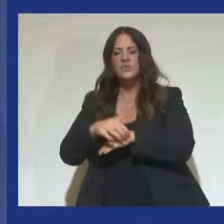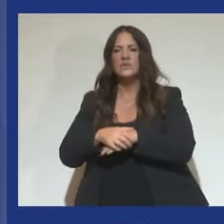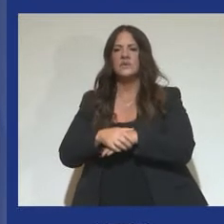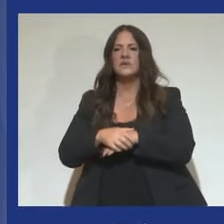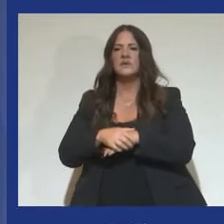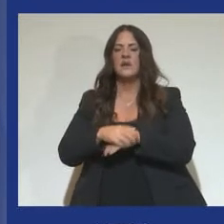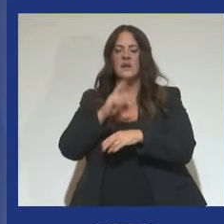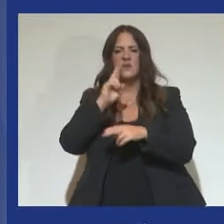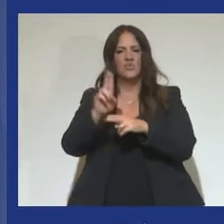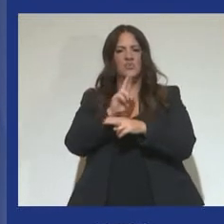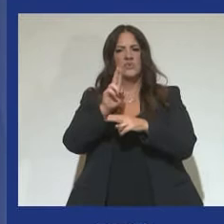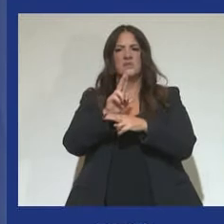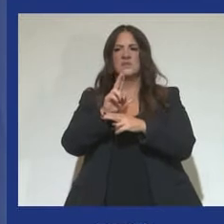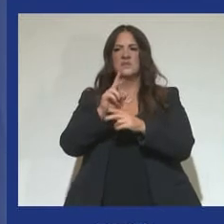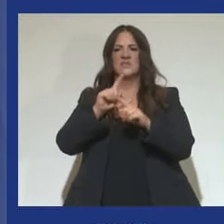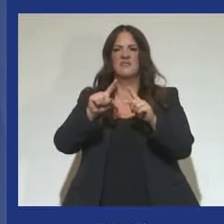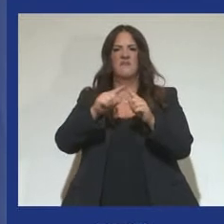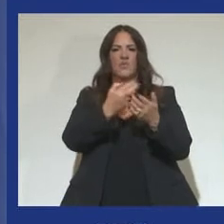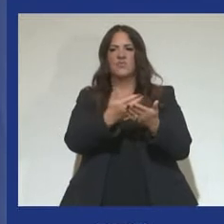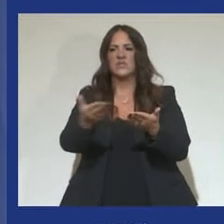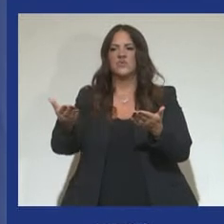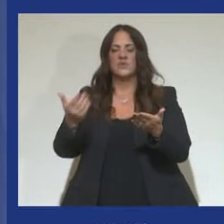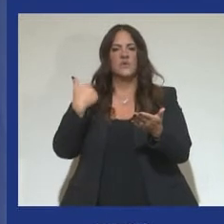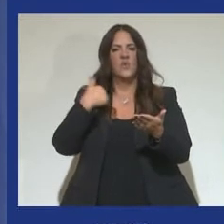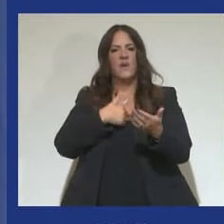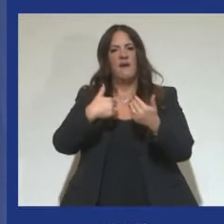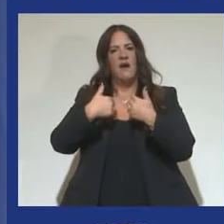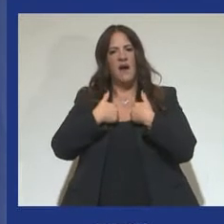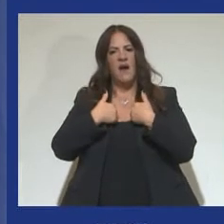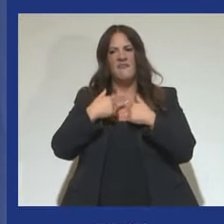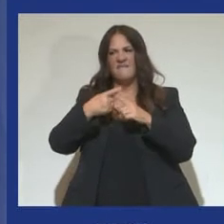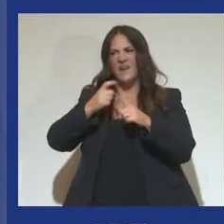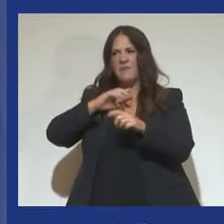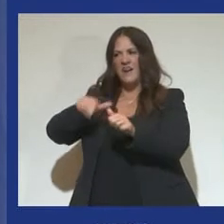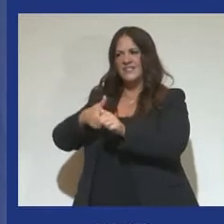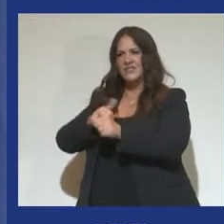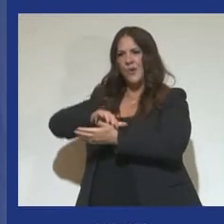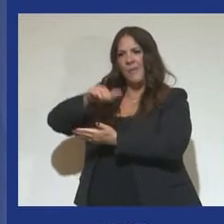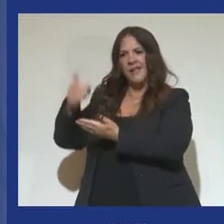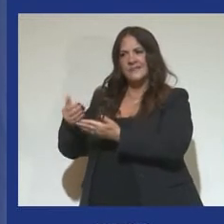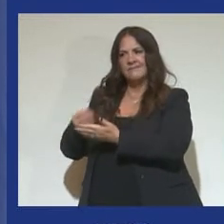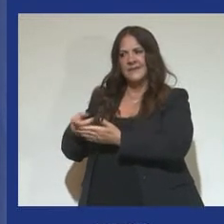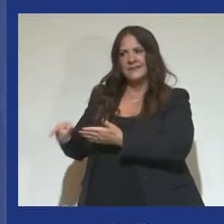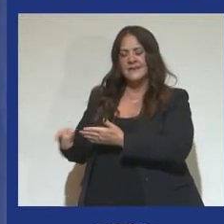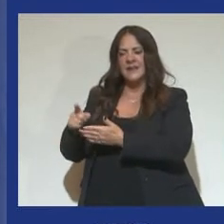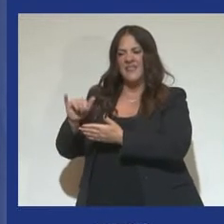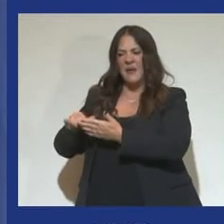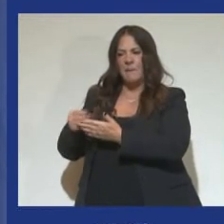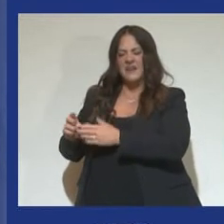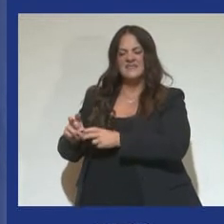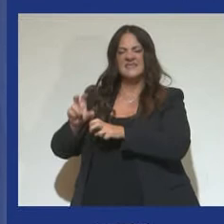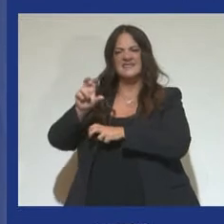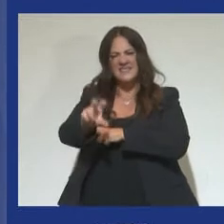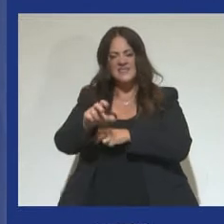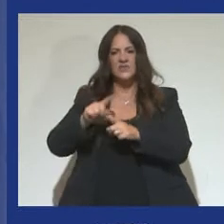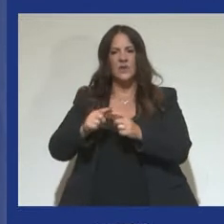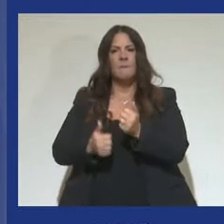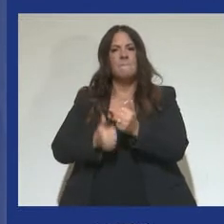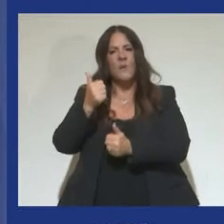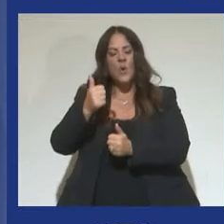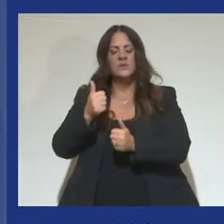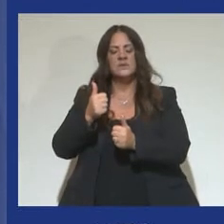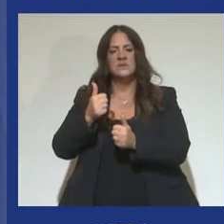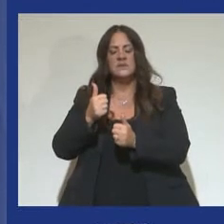en utilizar recursos del superávit para ayudar a los californianos más